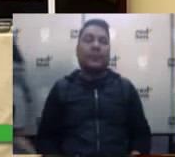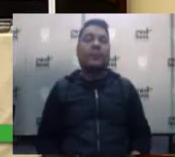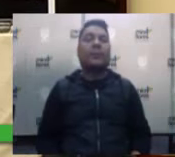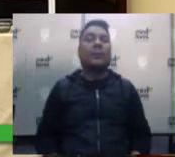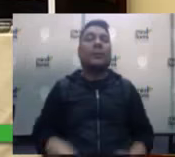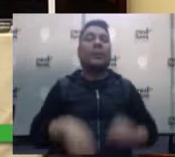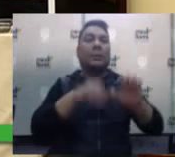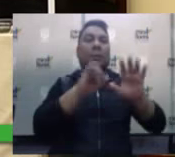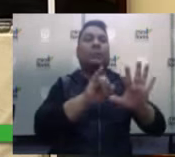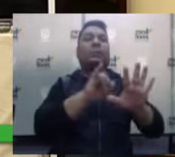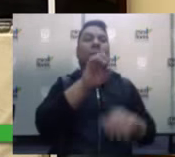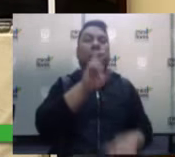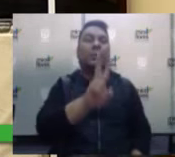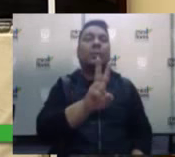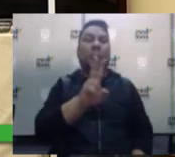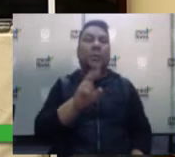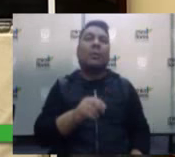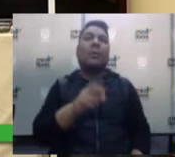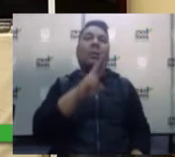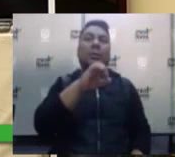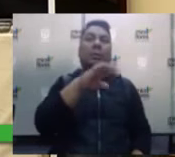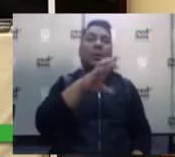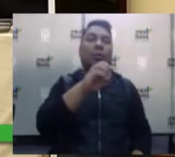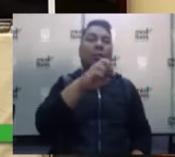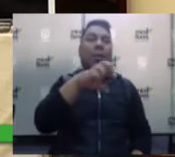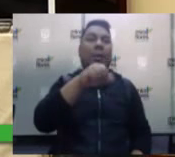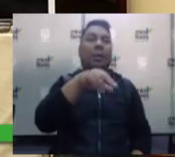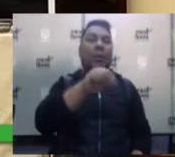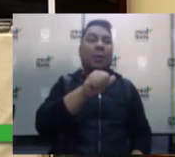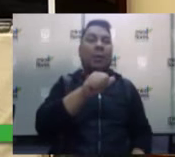Ubicación 62, avenida Ricardo Palma, cuadra 7.